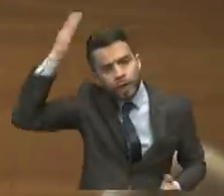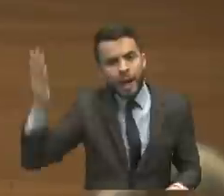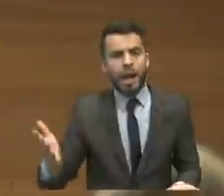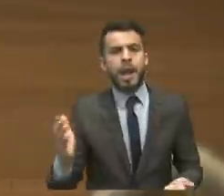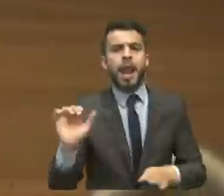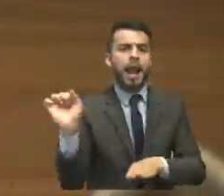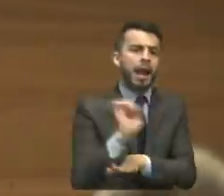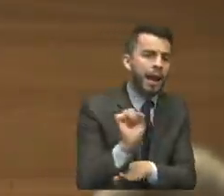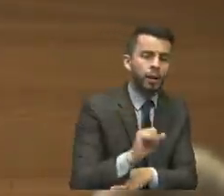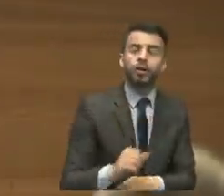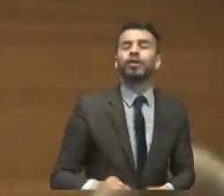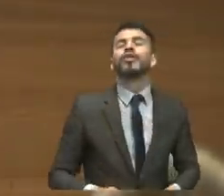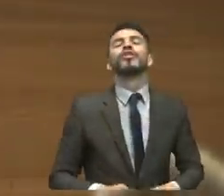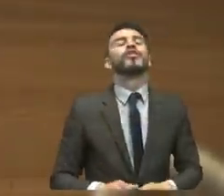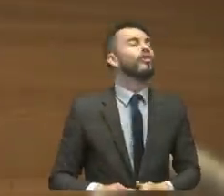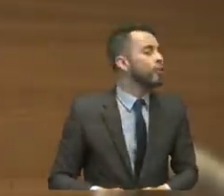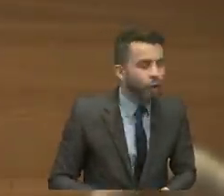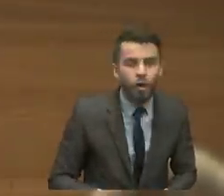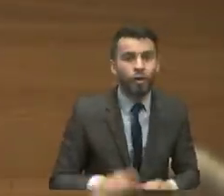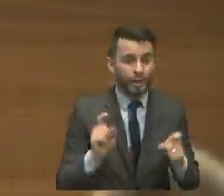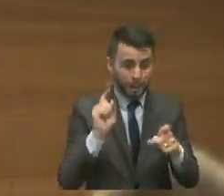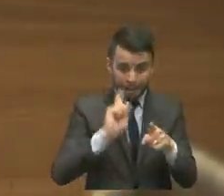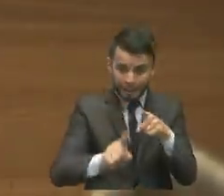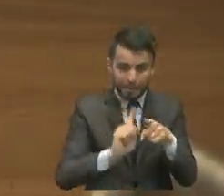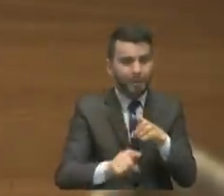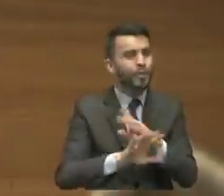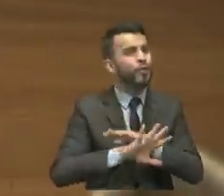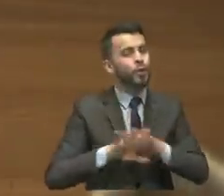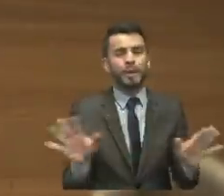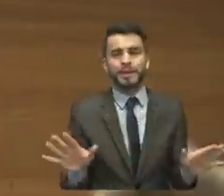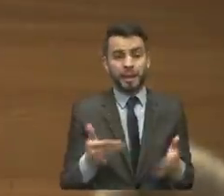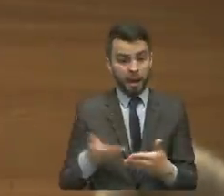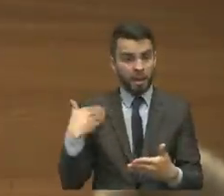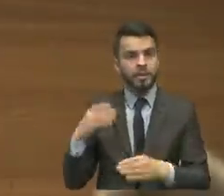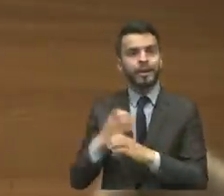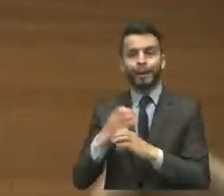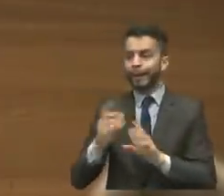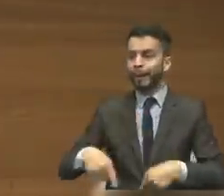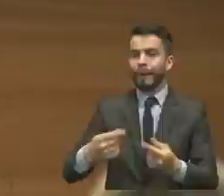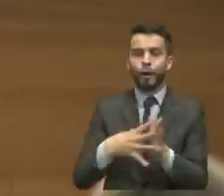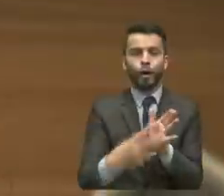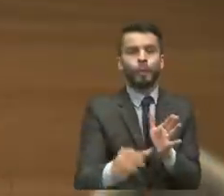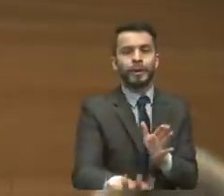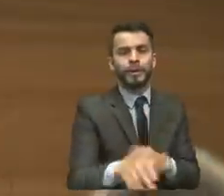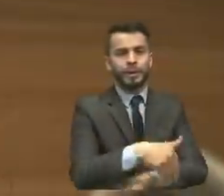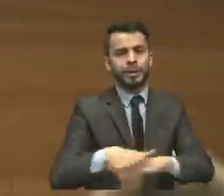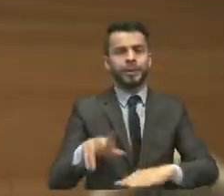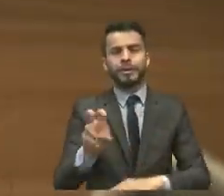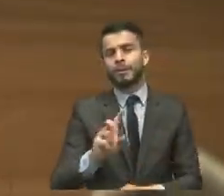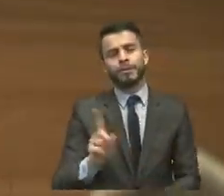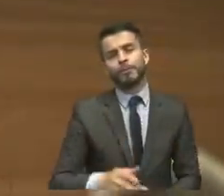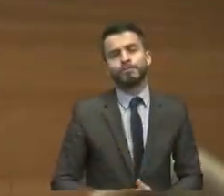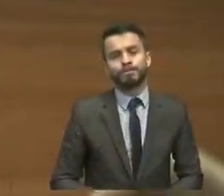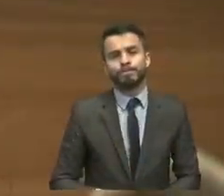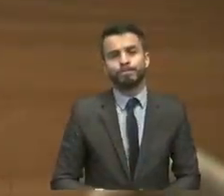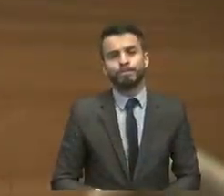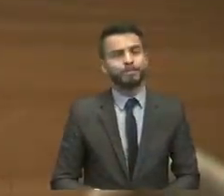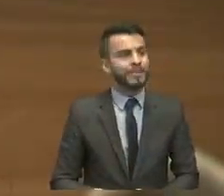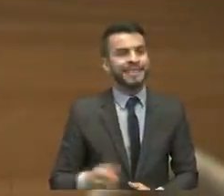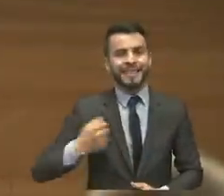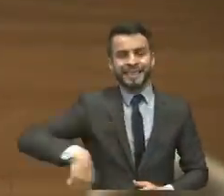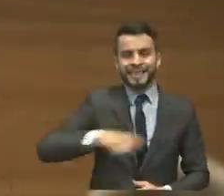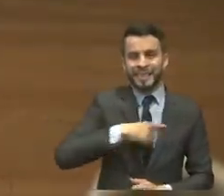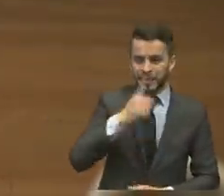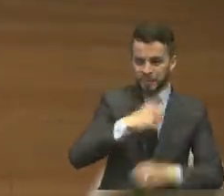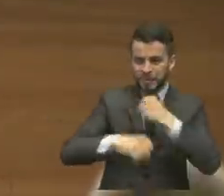no será un Transmilenio como el que había en la Caracas en la séptima. Eso fue el acuerdo fundamental que decidimos en las urnas el